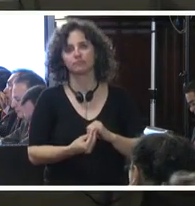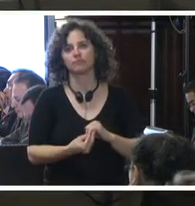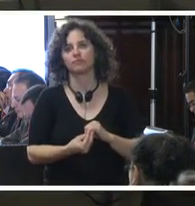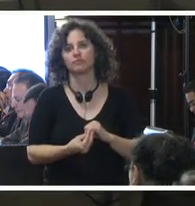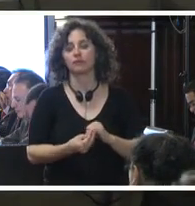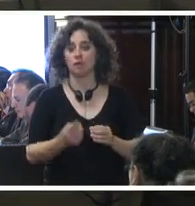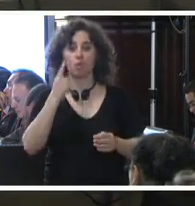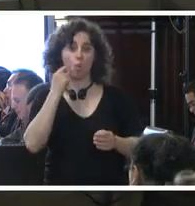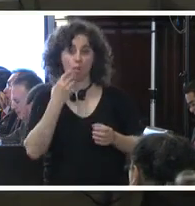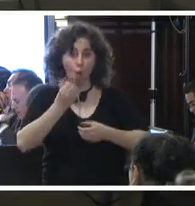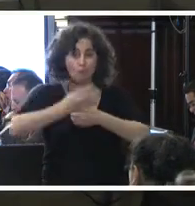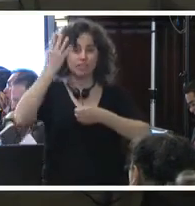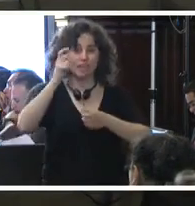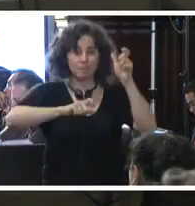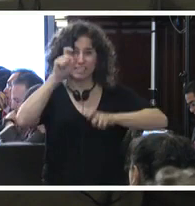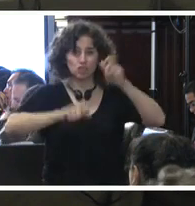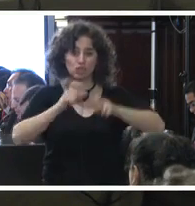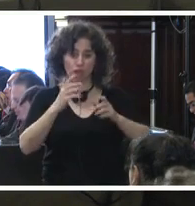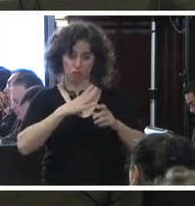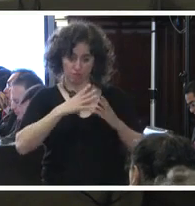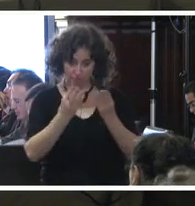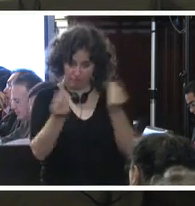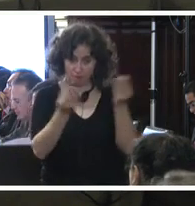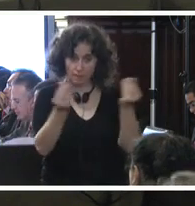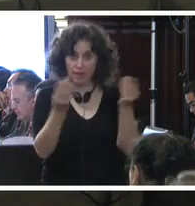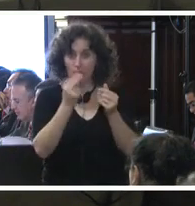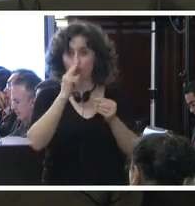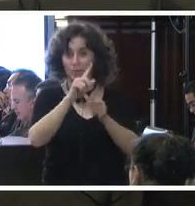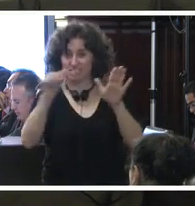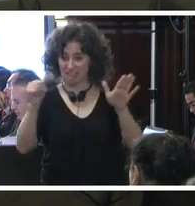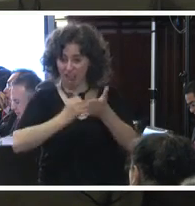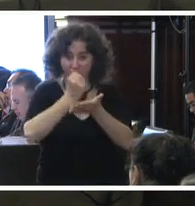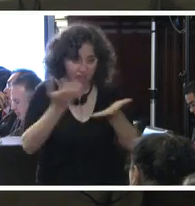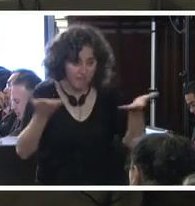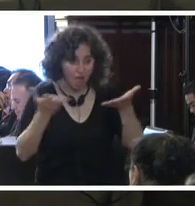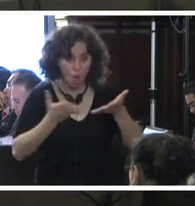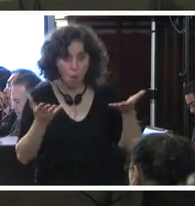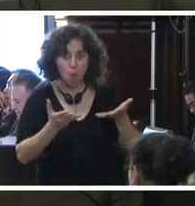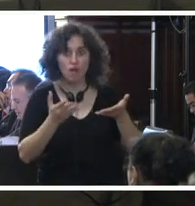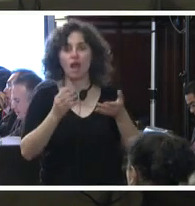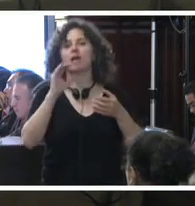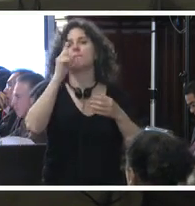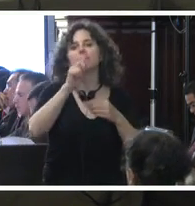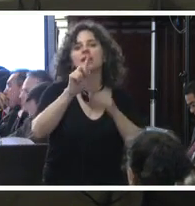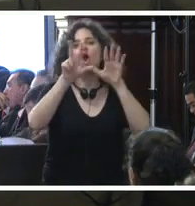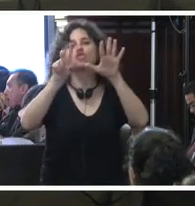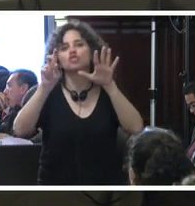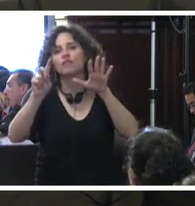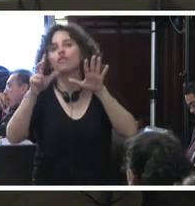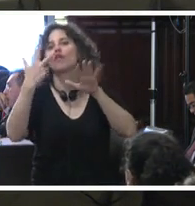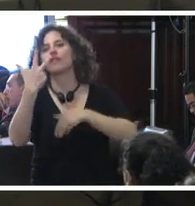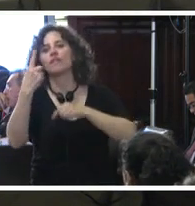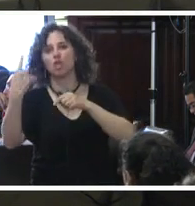La cifra oficial de personas todavía desaparecidas desde el 2006 en Coahuila es de